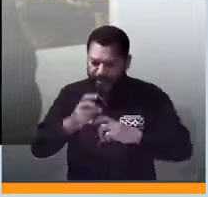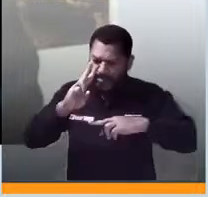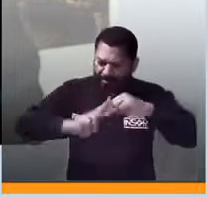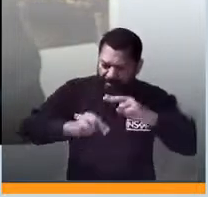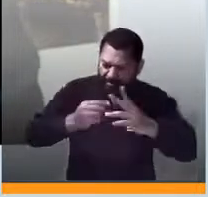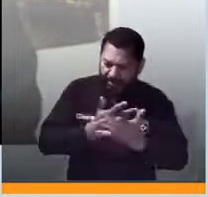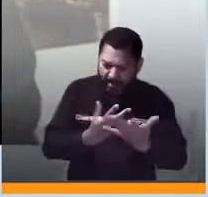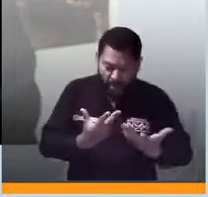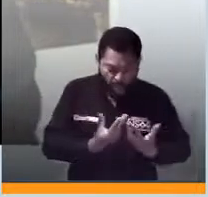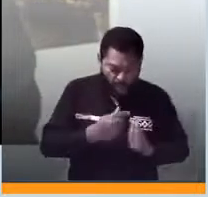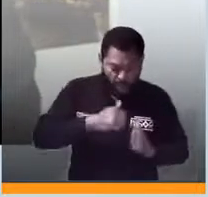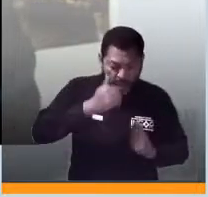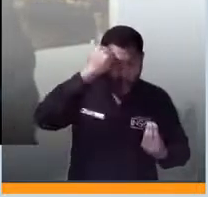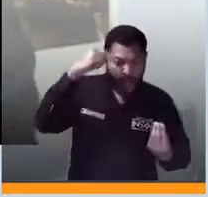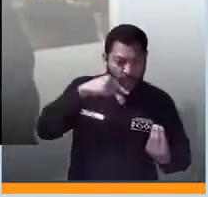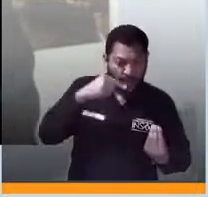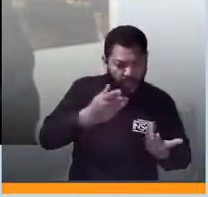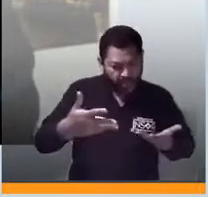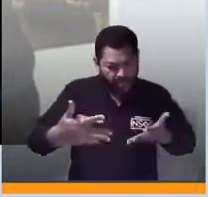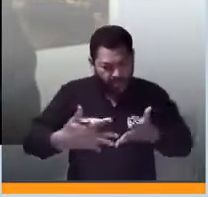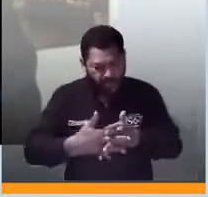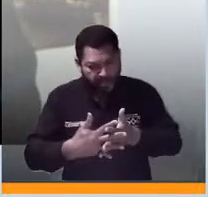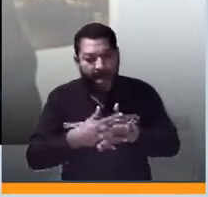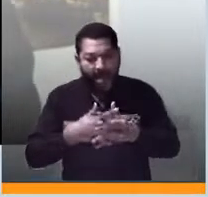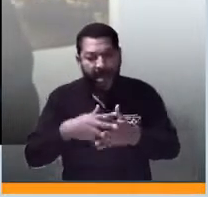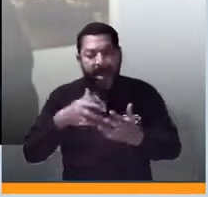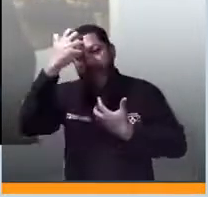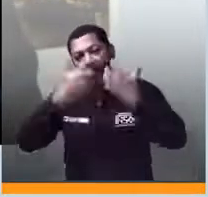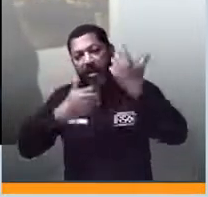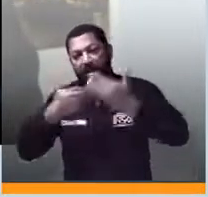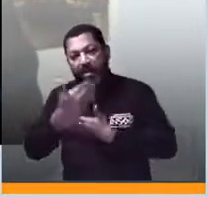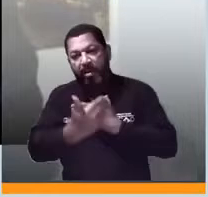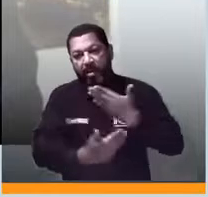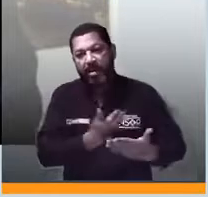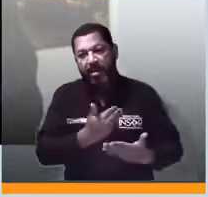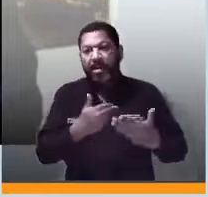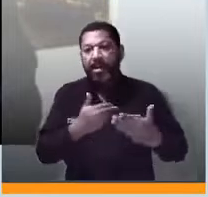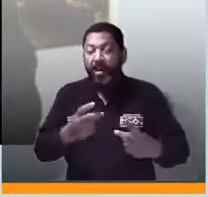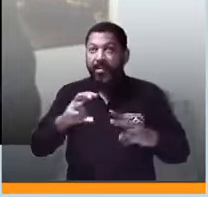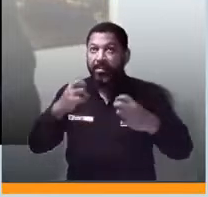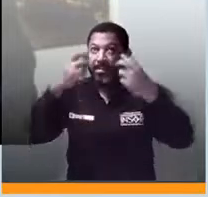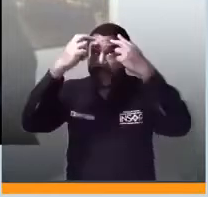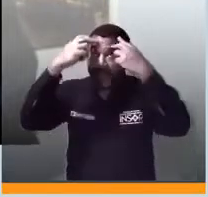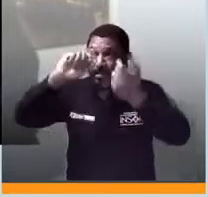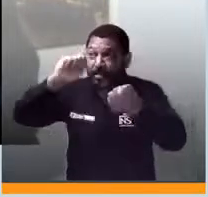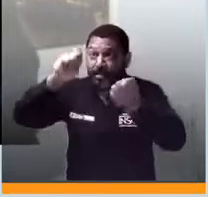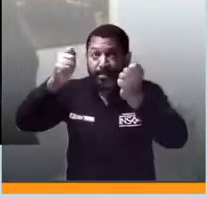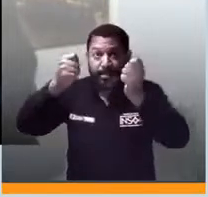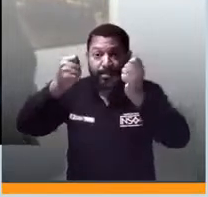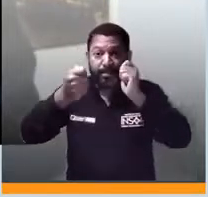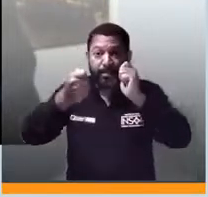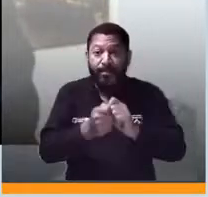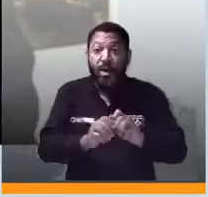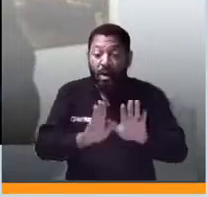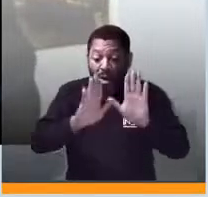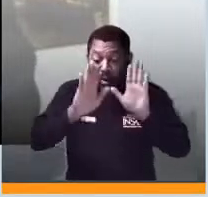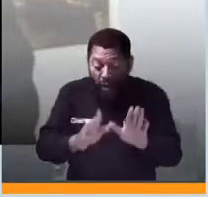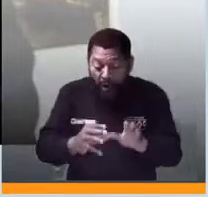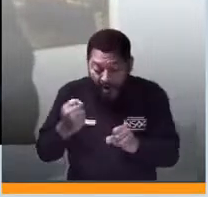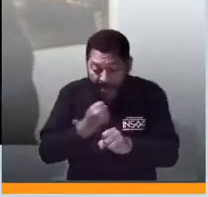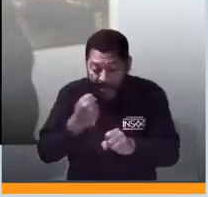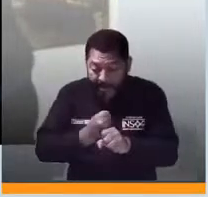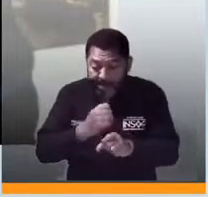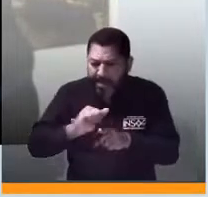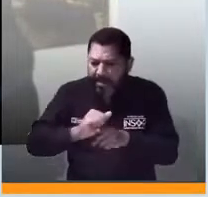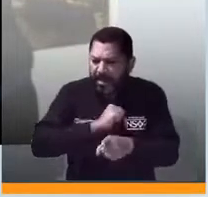profesores, pues hemos hecho una evaluación y estamos haciendo todo el conocimiento, transformando, haciendo que el ejercicio sea